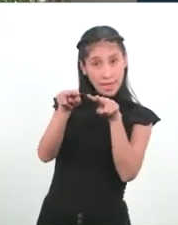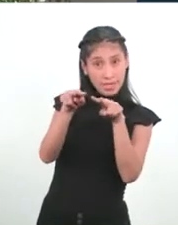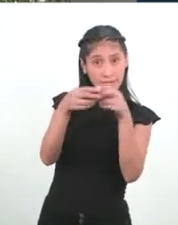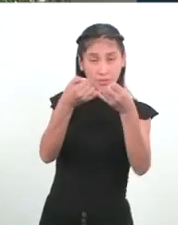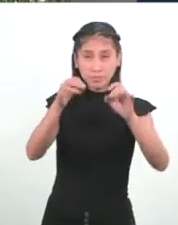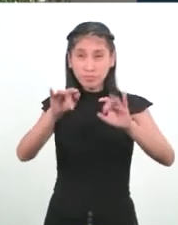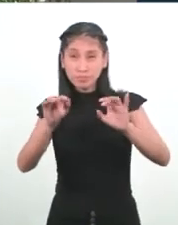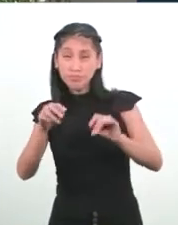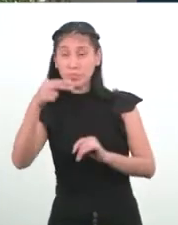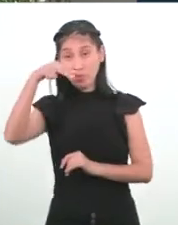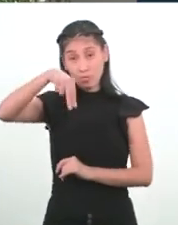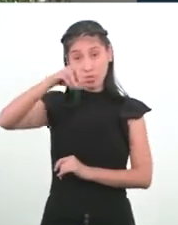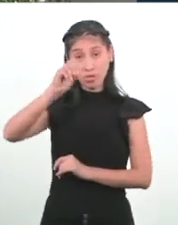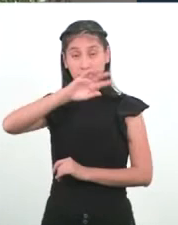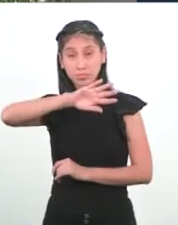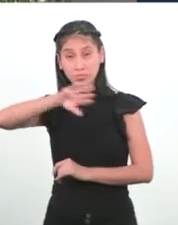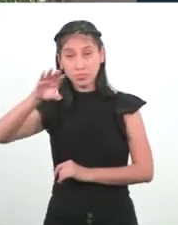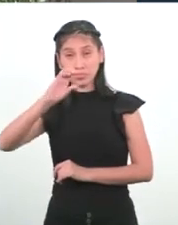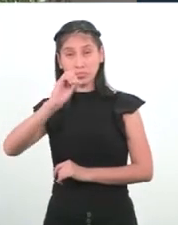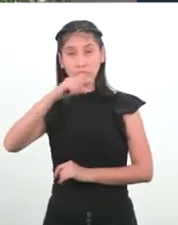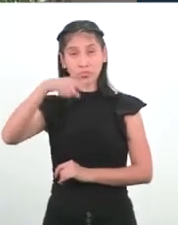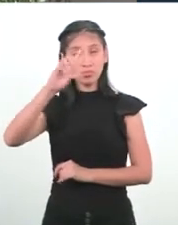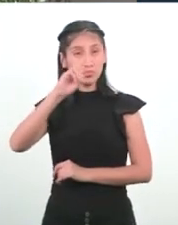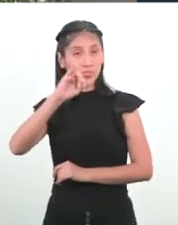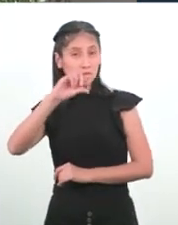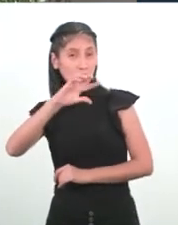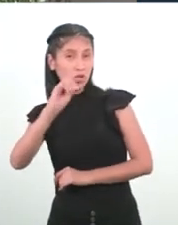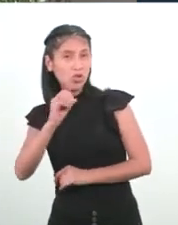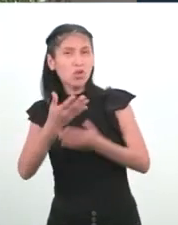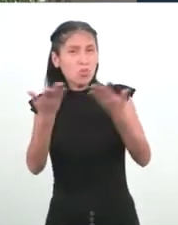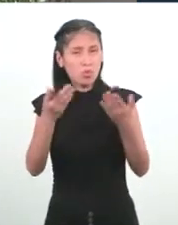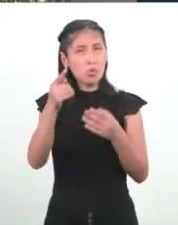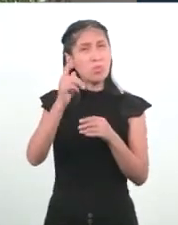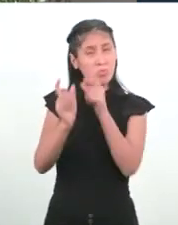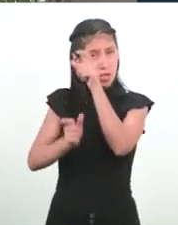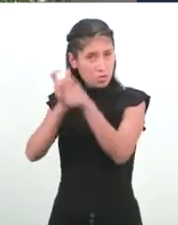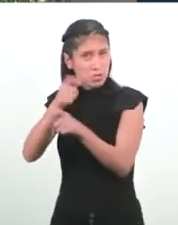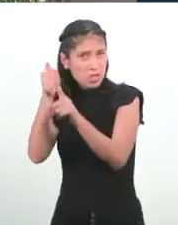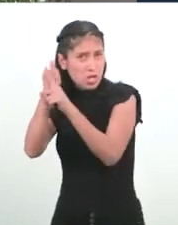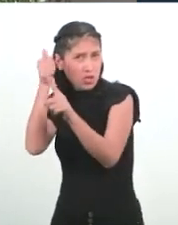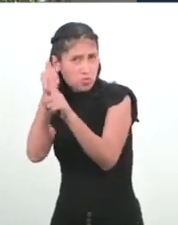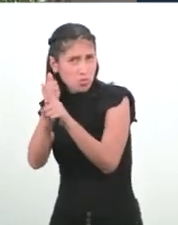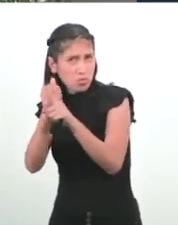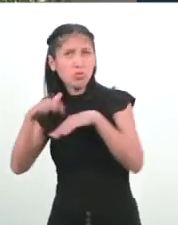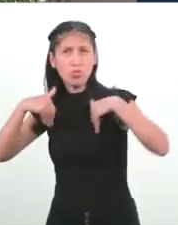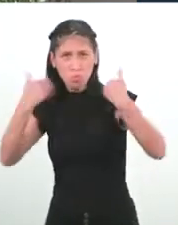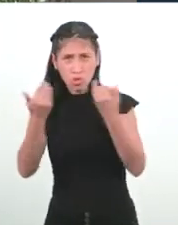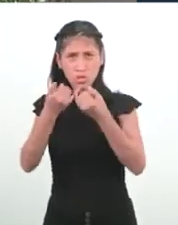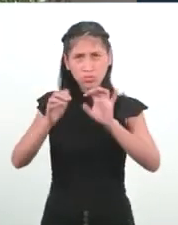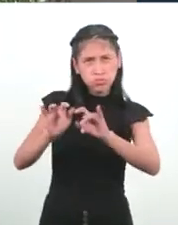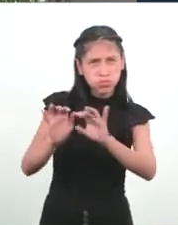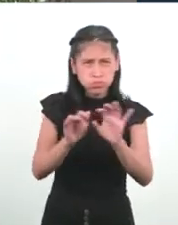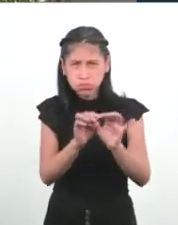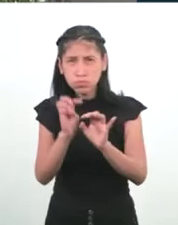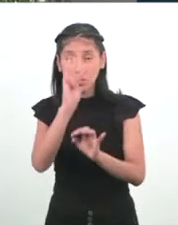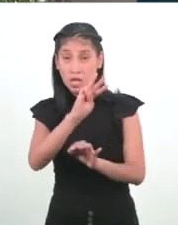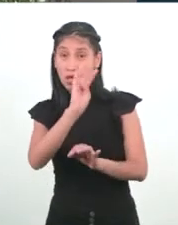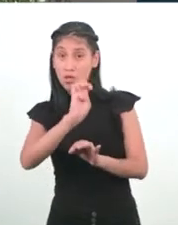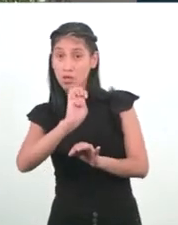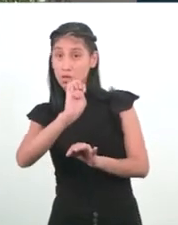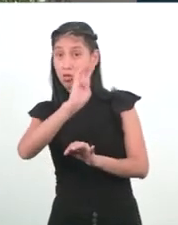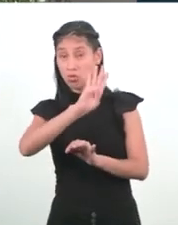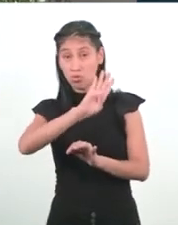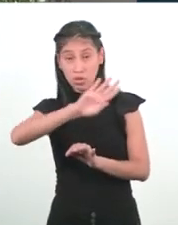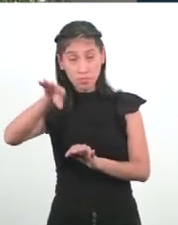cualquier persona, sin necesariamente saber programar, puede crear un website, puede crear una aplicación, puede crear un sistema que resuelva